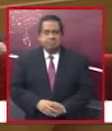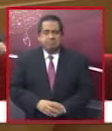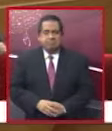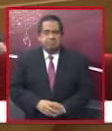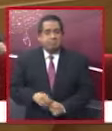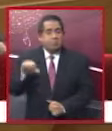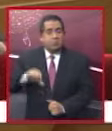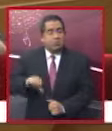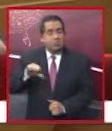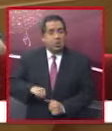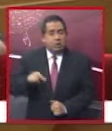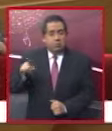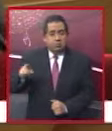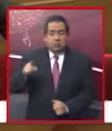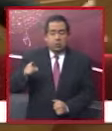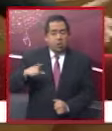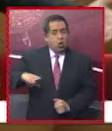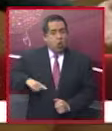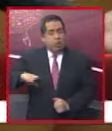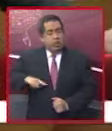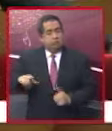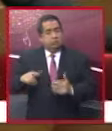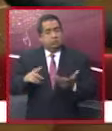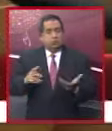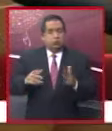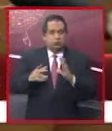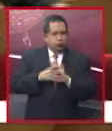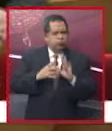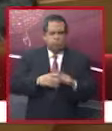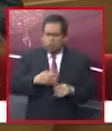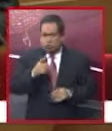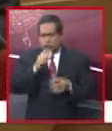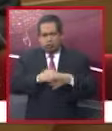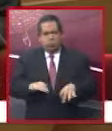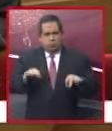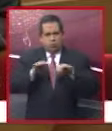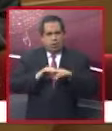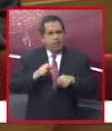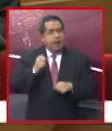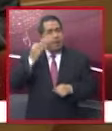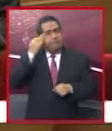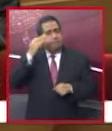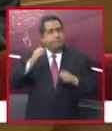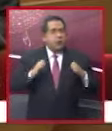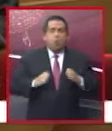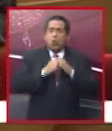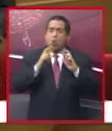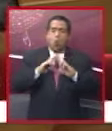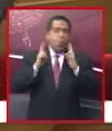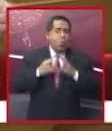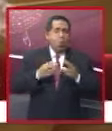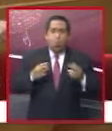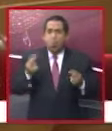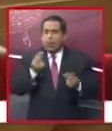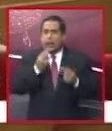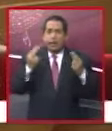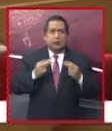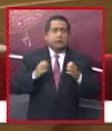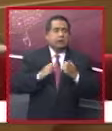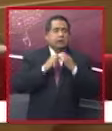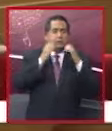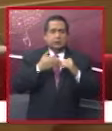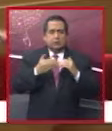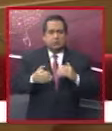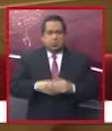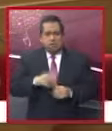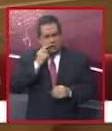Y hoy ofrece una propuesta de periodo extraordinario donde solo